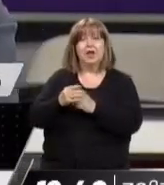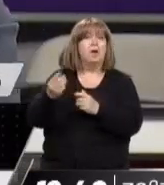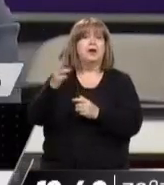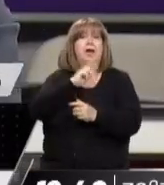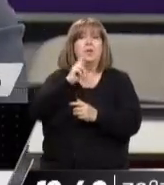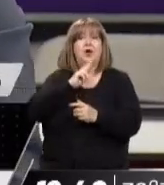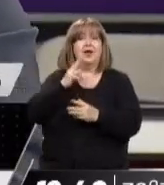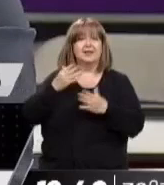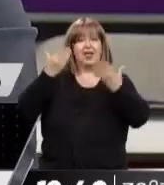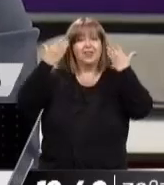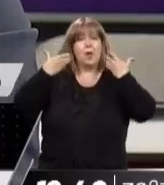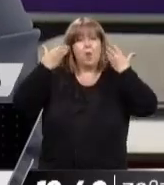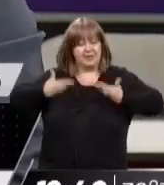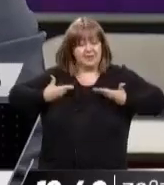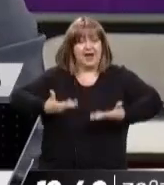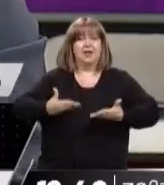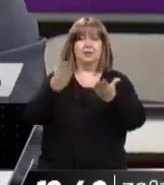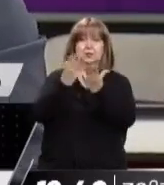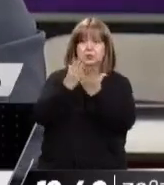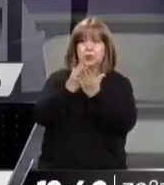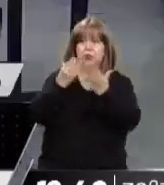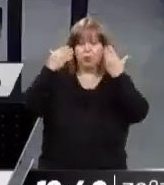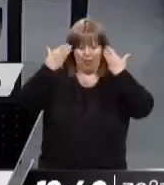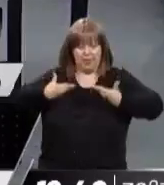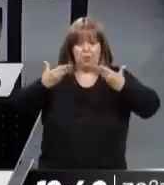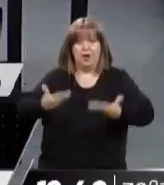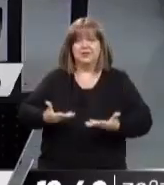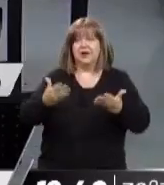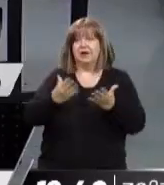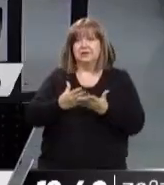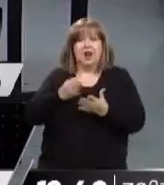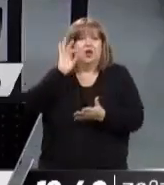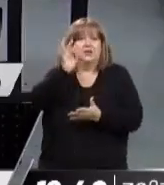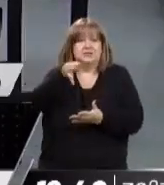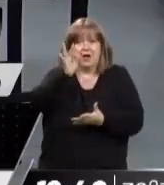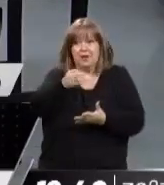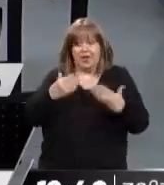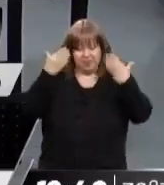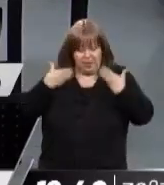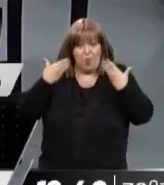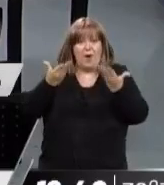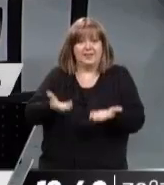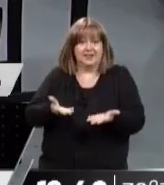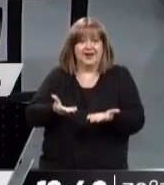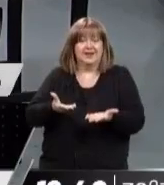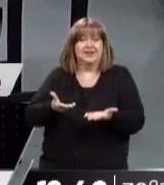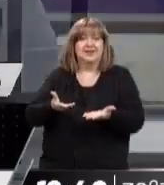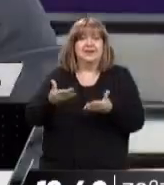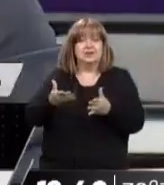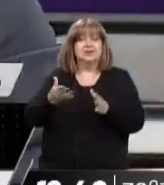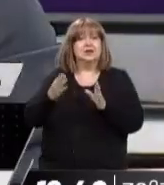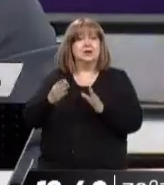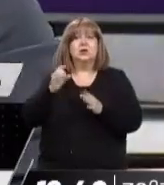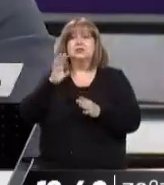para la mujer también. Entonces, uh-huh. Que eso es algo loable. Pero voy a los siempre uno cuando toma alguna política tiene que ver